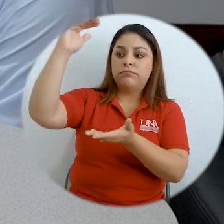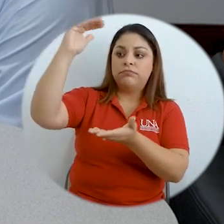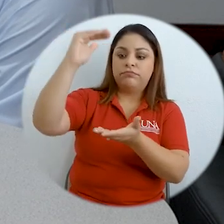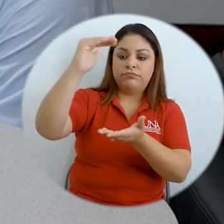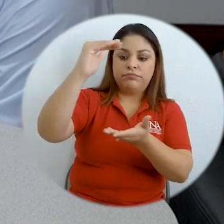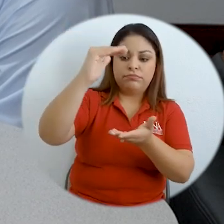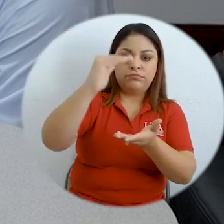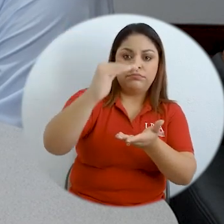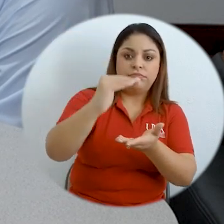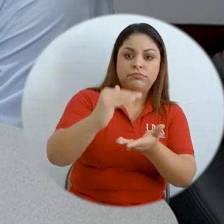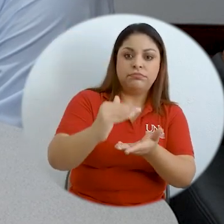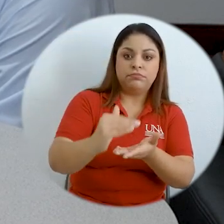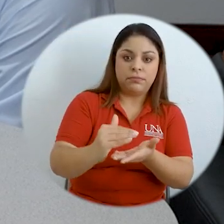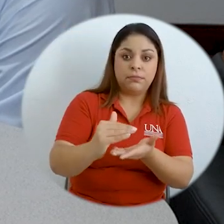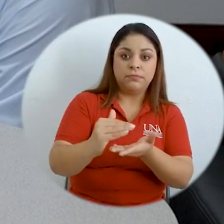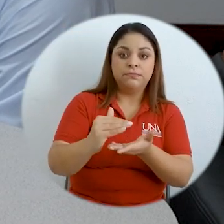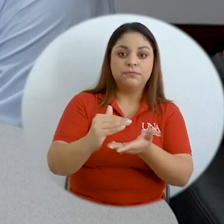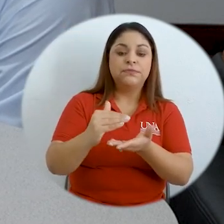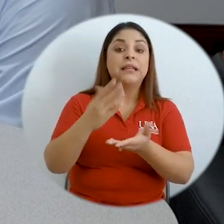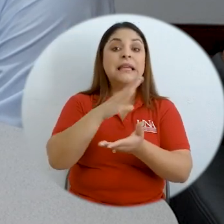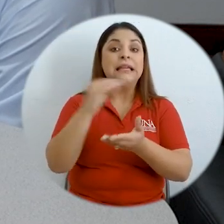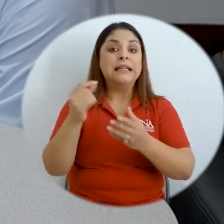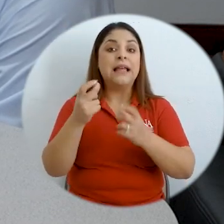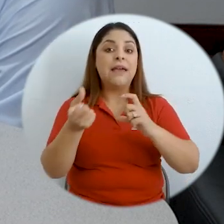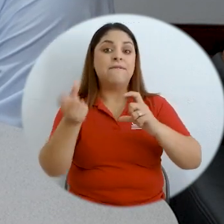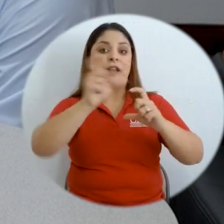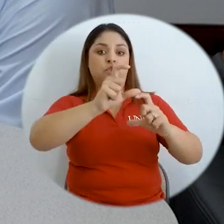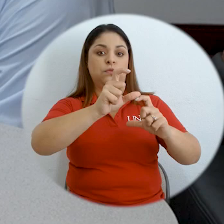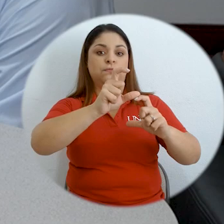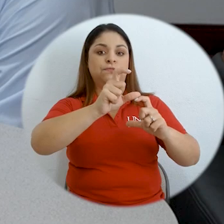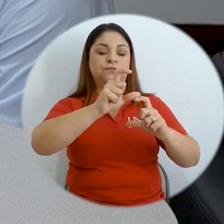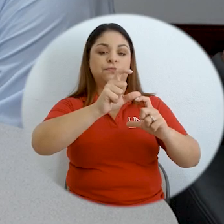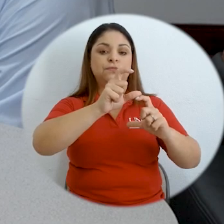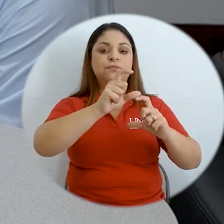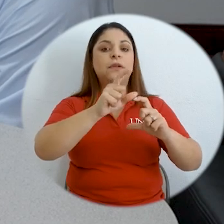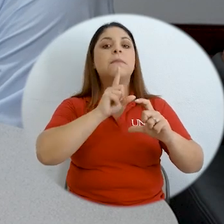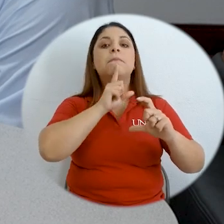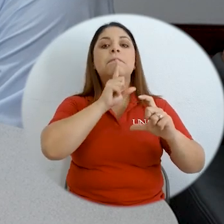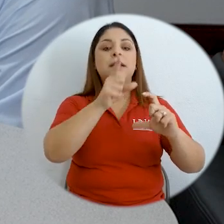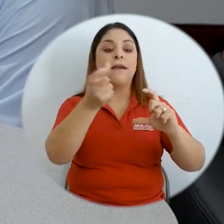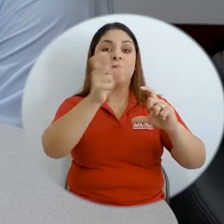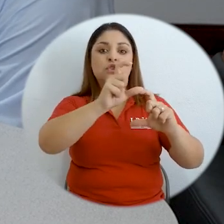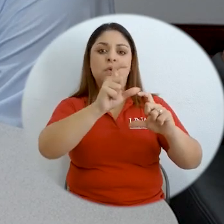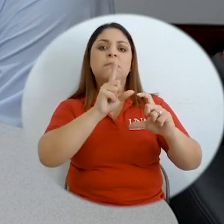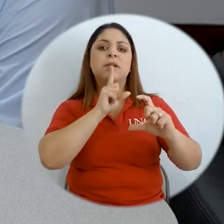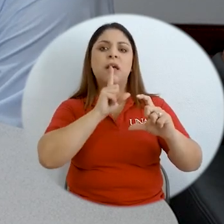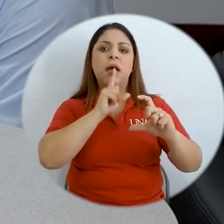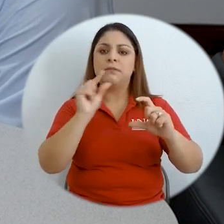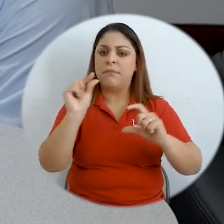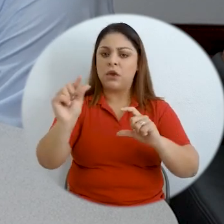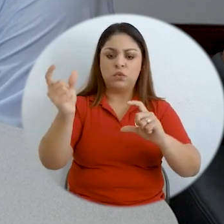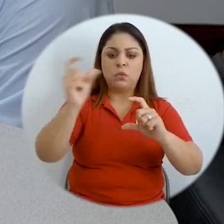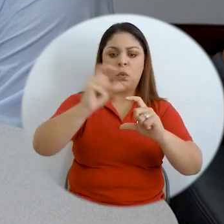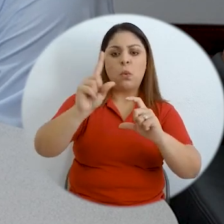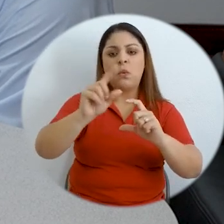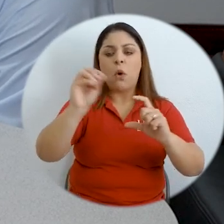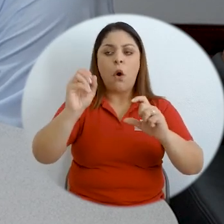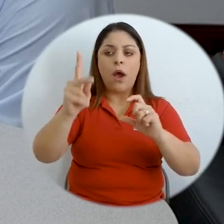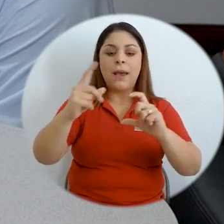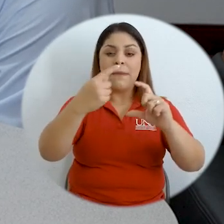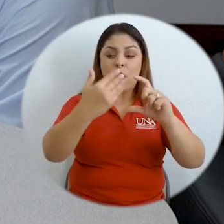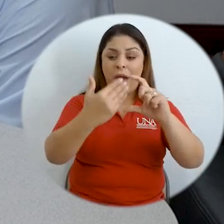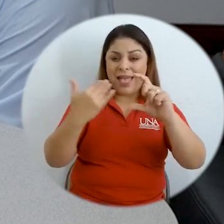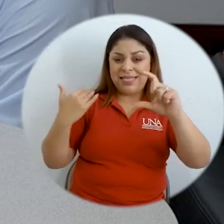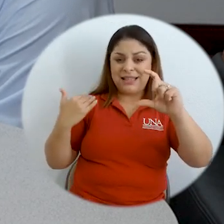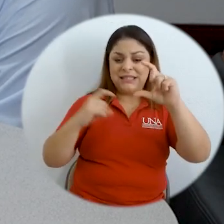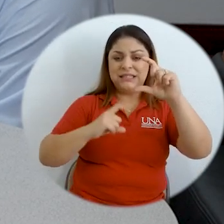la inflación, aunque haya sido menor, siempre es inferior a esa diferencia en el dinero que no